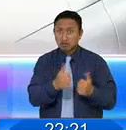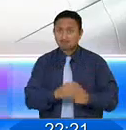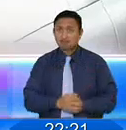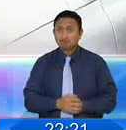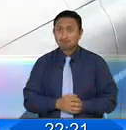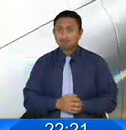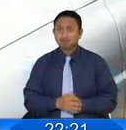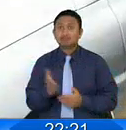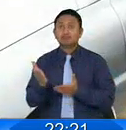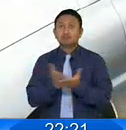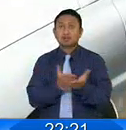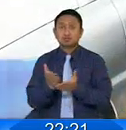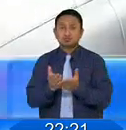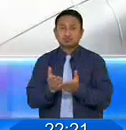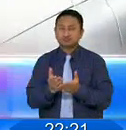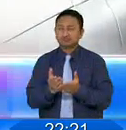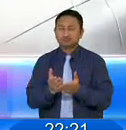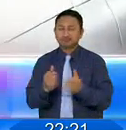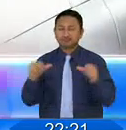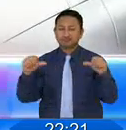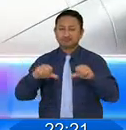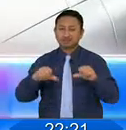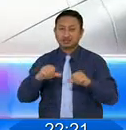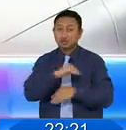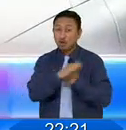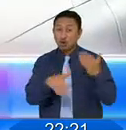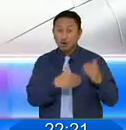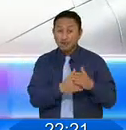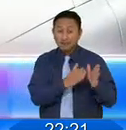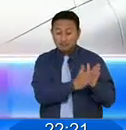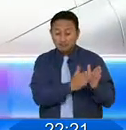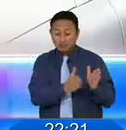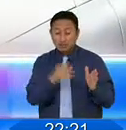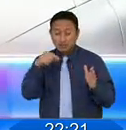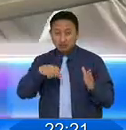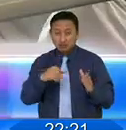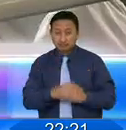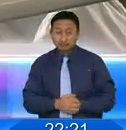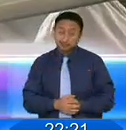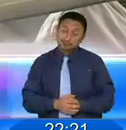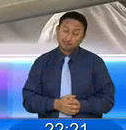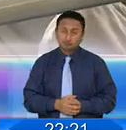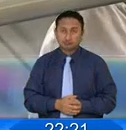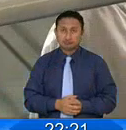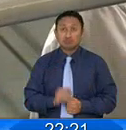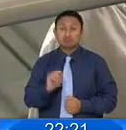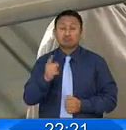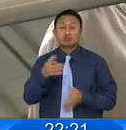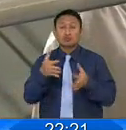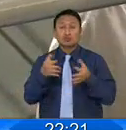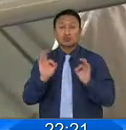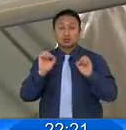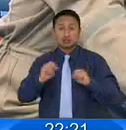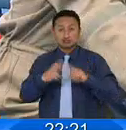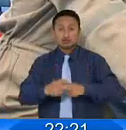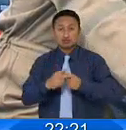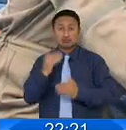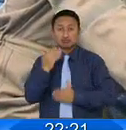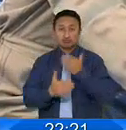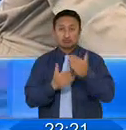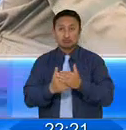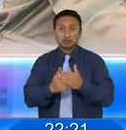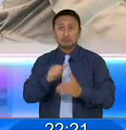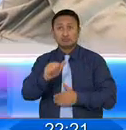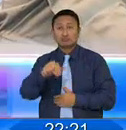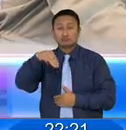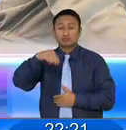El servicio no ha mejorado de todo el tiempo que yo he pasado aquí. Desde el 1 de febrero que inició el proceso, la Agencia